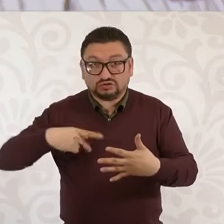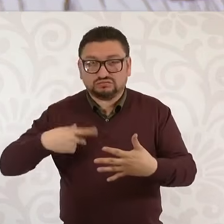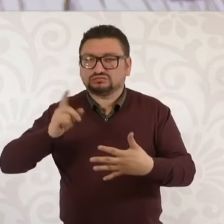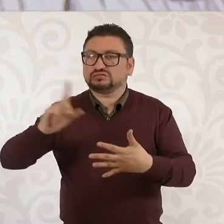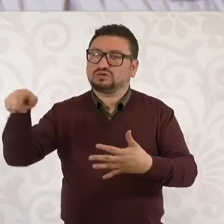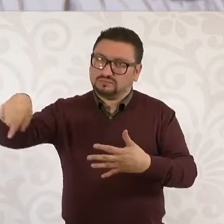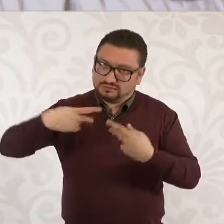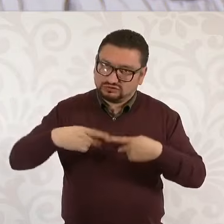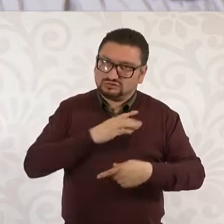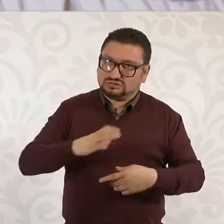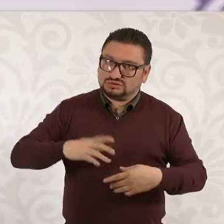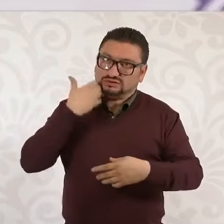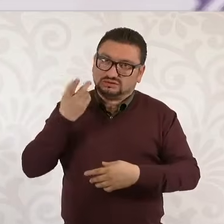su